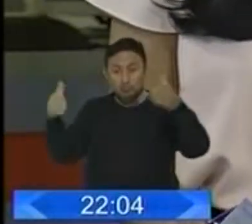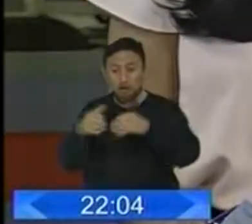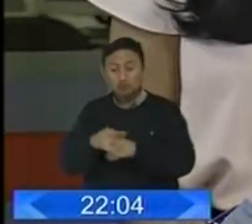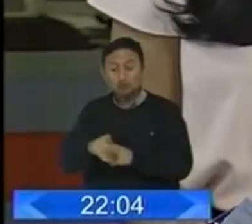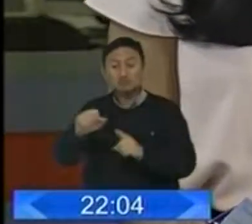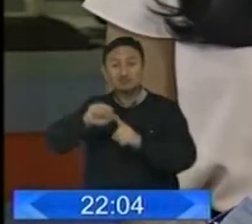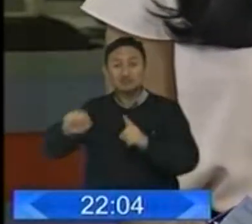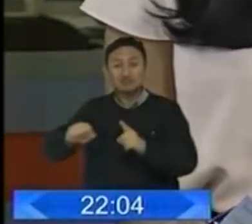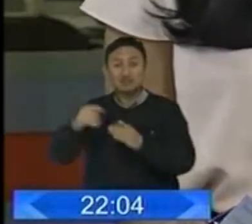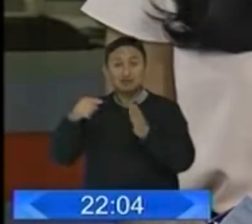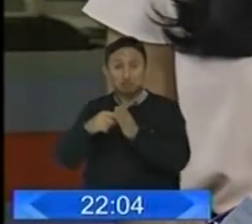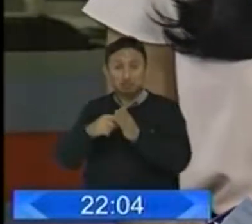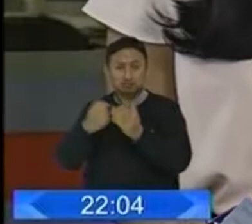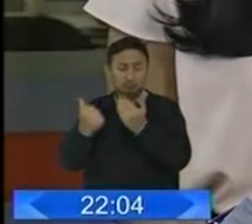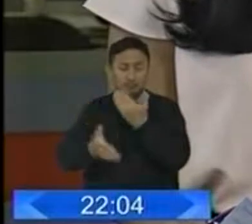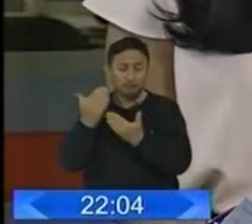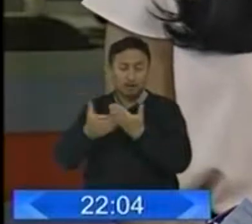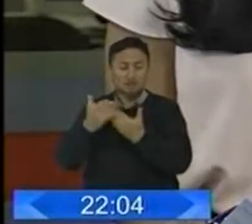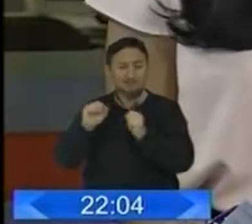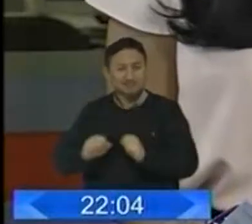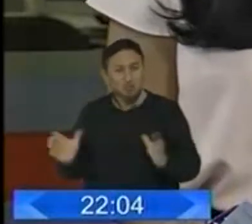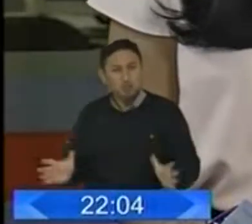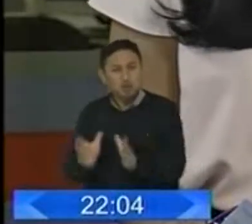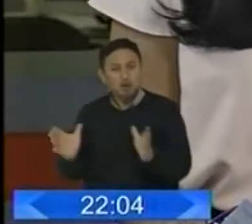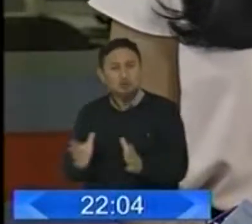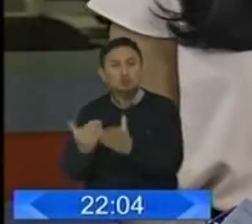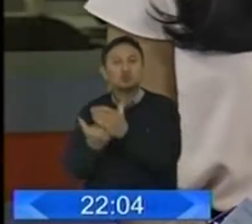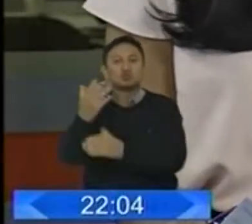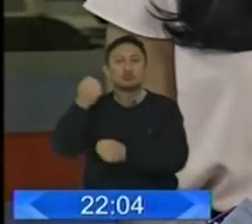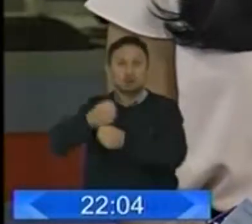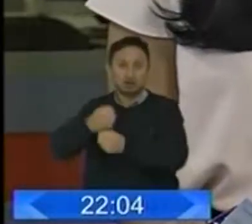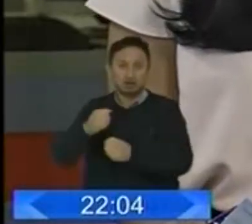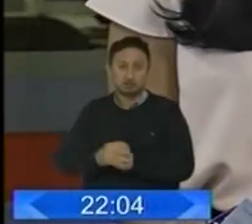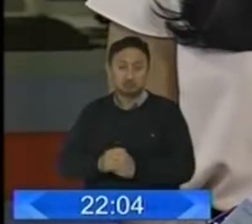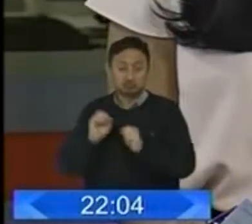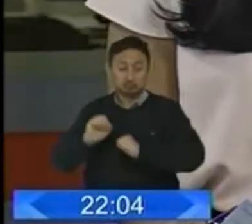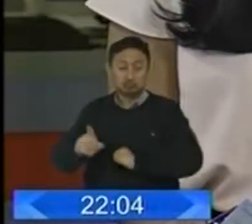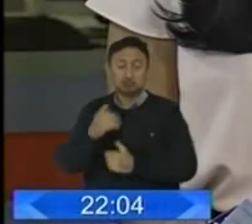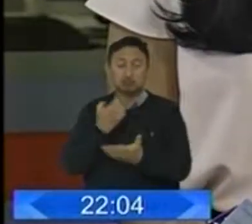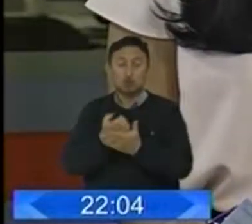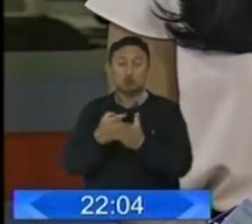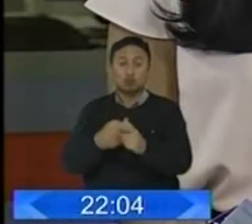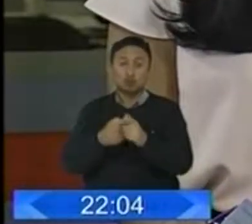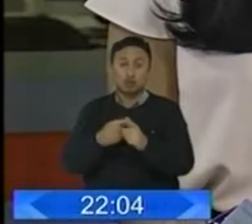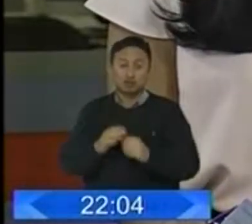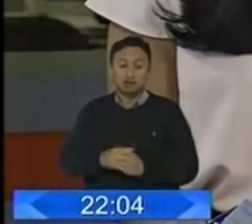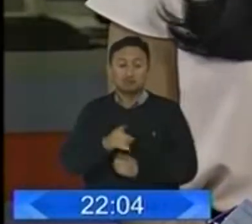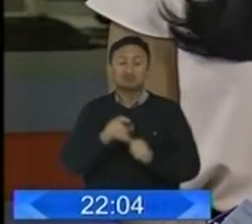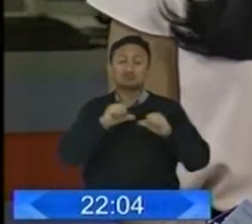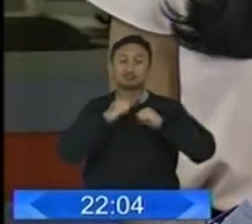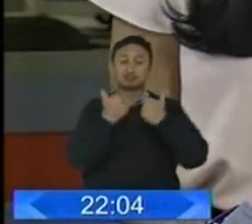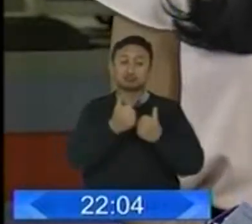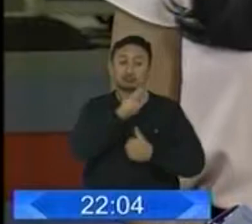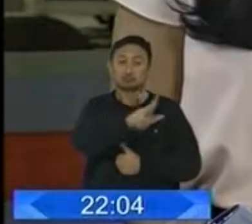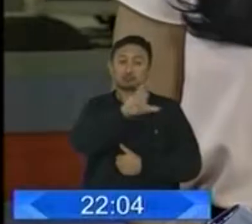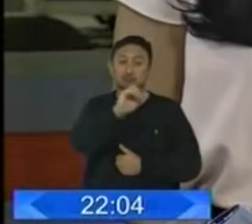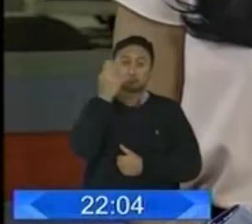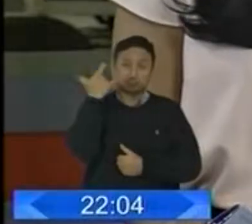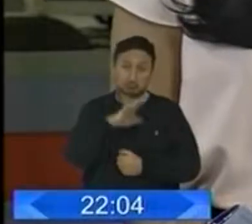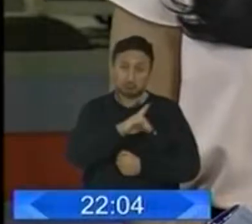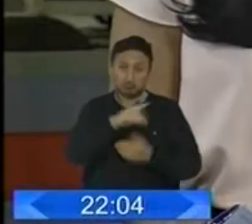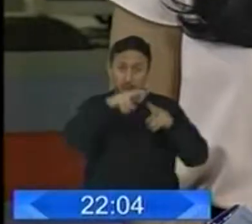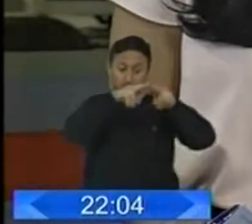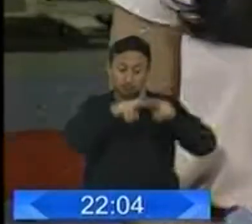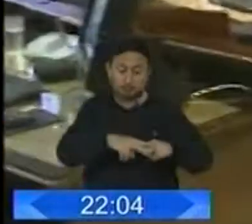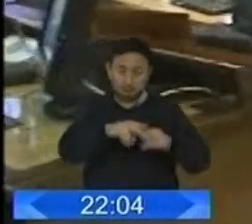sistema tributario y promover el emprendimiento. Al llegar con carácter económico urgente, la legislatura tiene 30 días para aprobarlo.